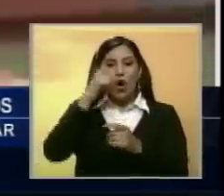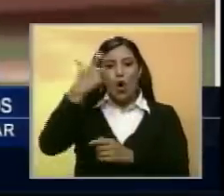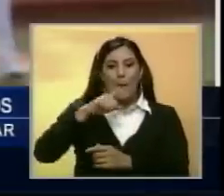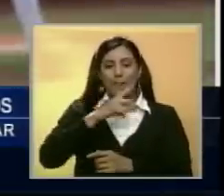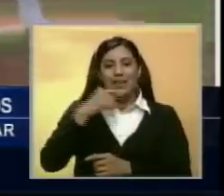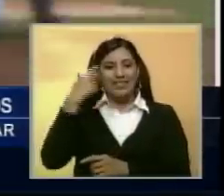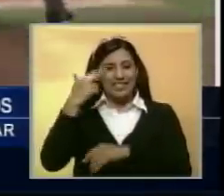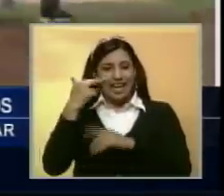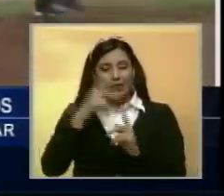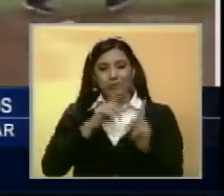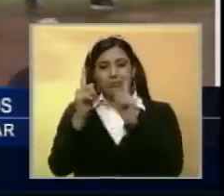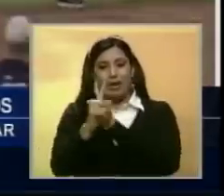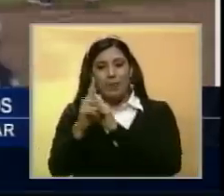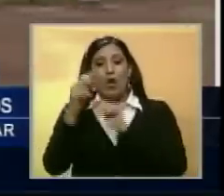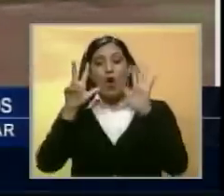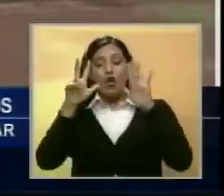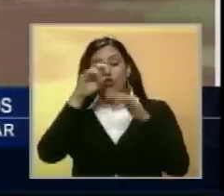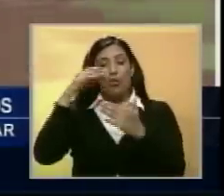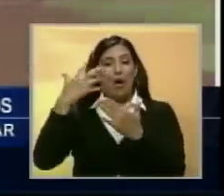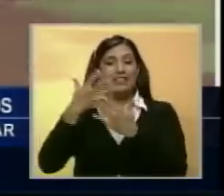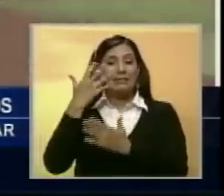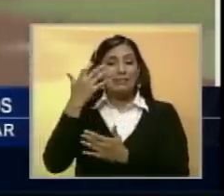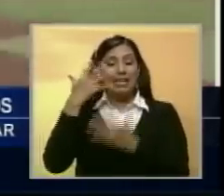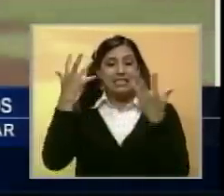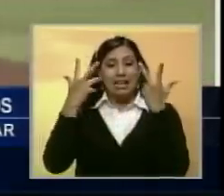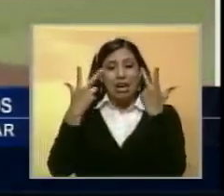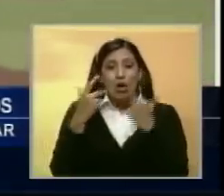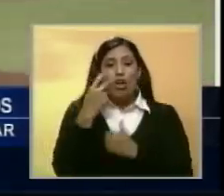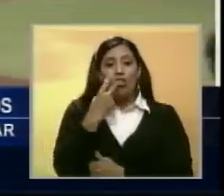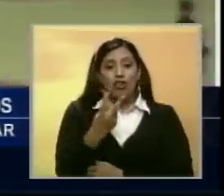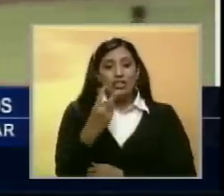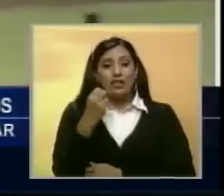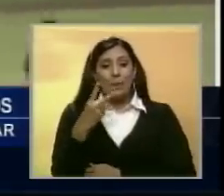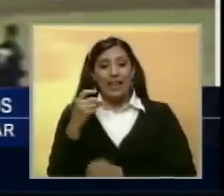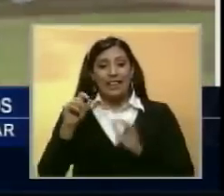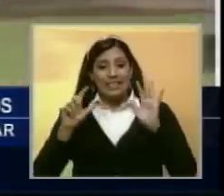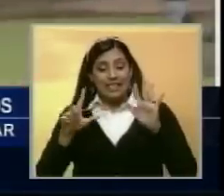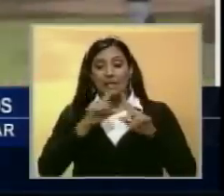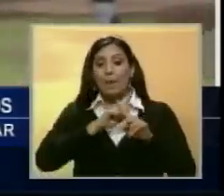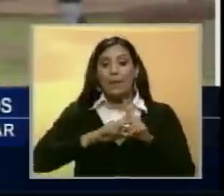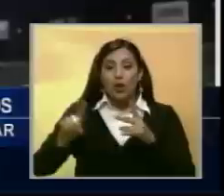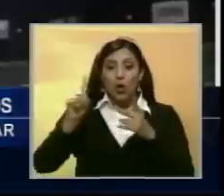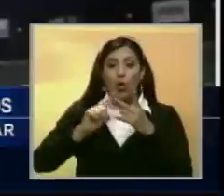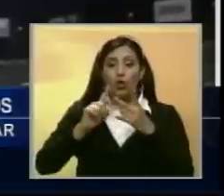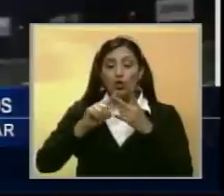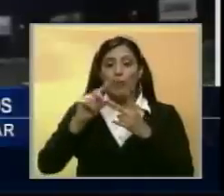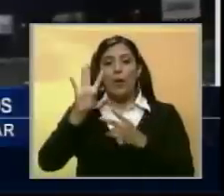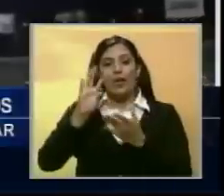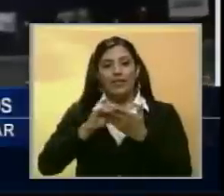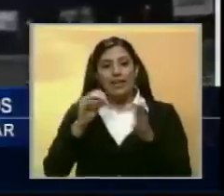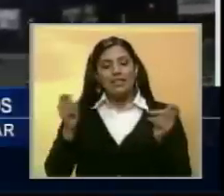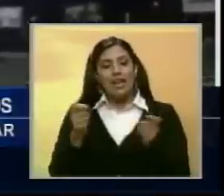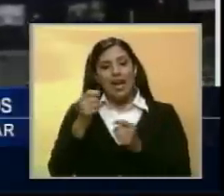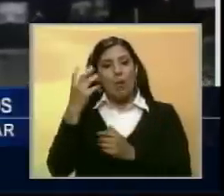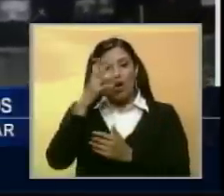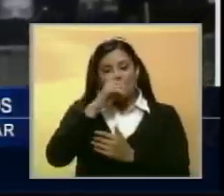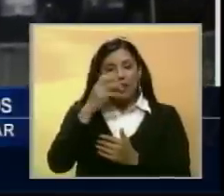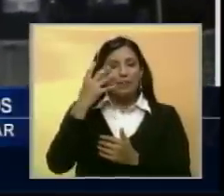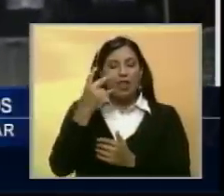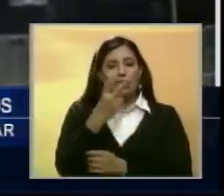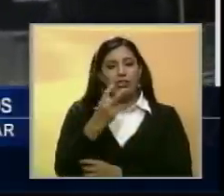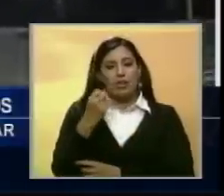Tovar. Mayora tiene 8 años de experiencia en la liga con promedio de 277, mientras que Tovar ha jugado 4 campañas con averaje